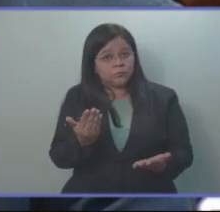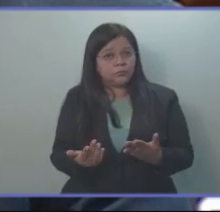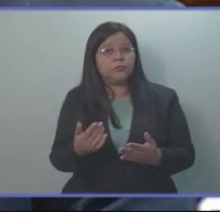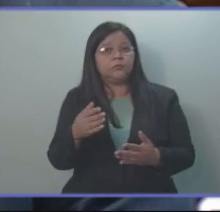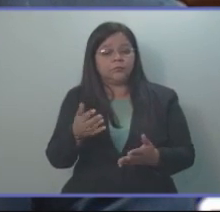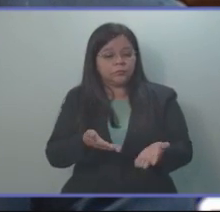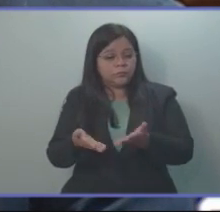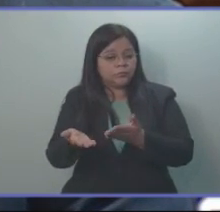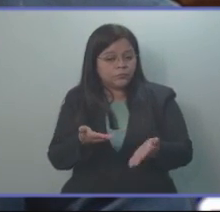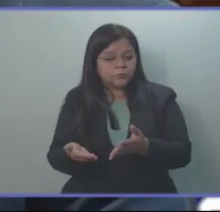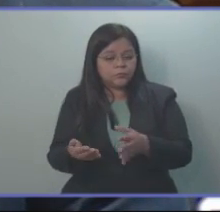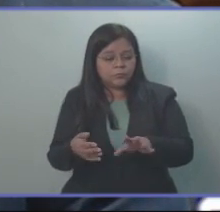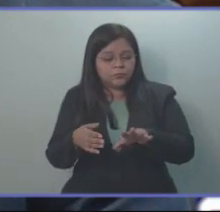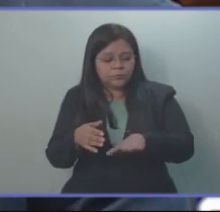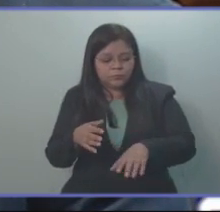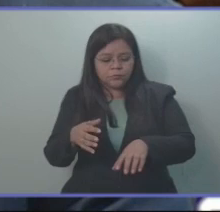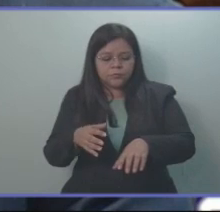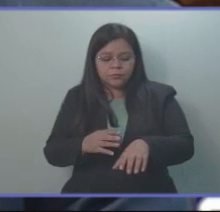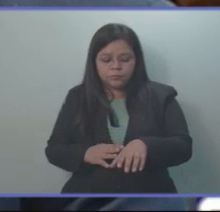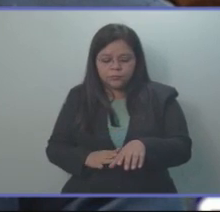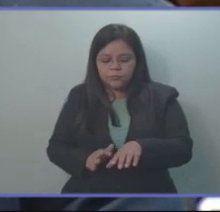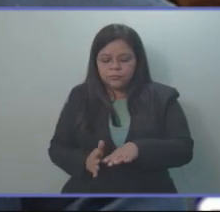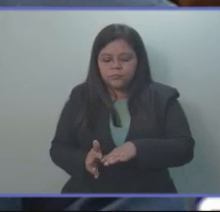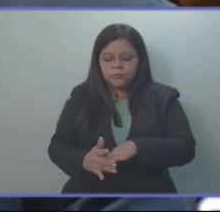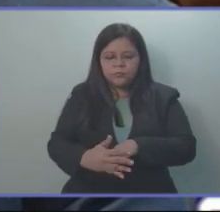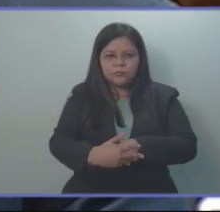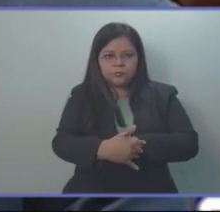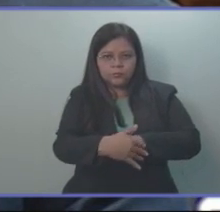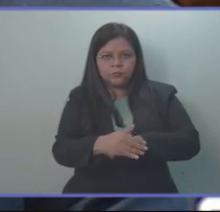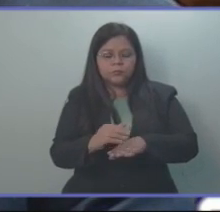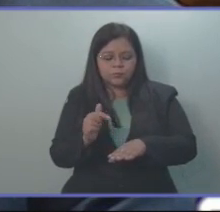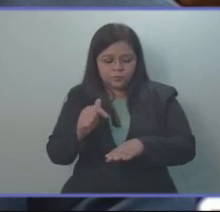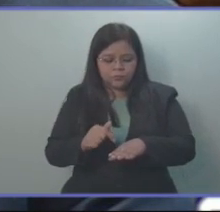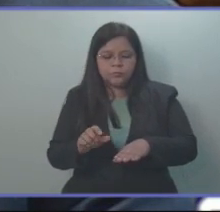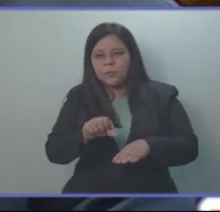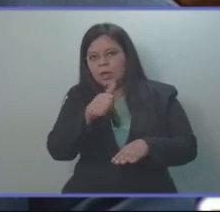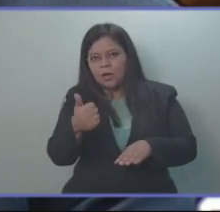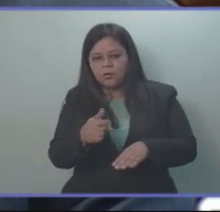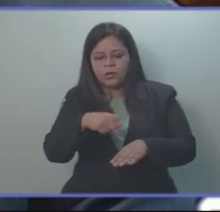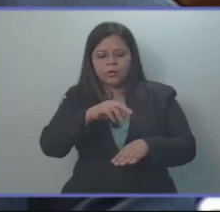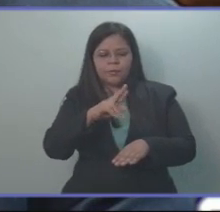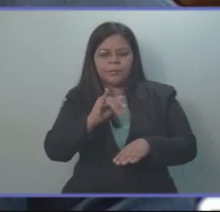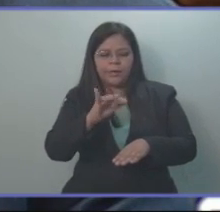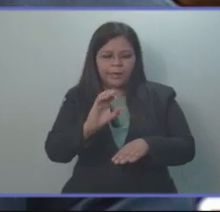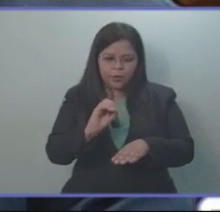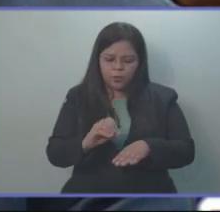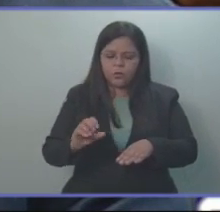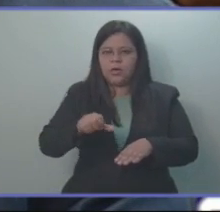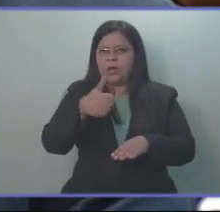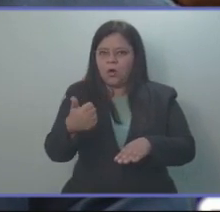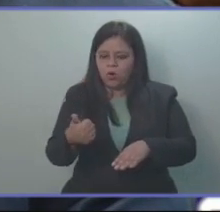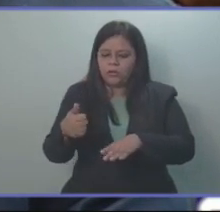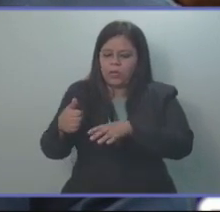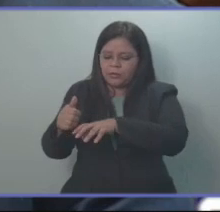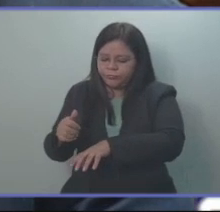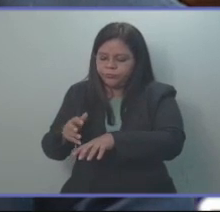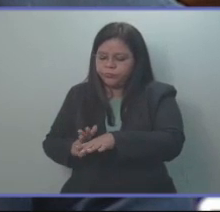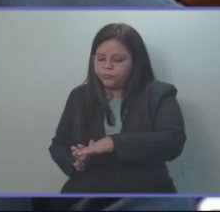de la isla, los pericos y los periquitos a extranjeros, las cuales se encuentran ubicadas en el Golfo de